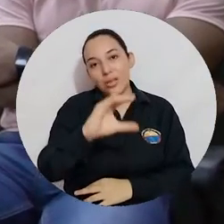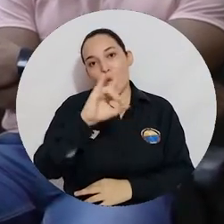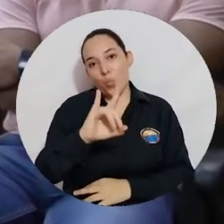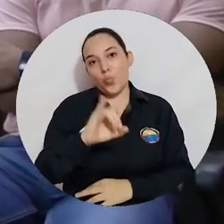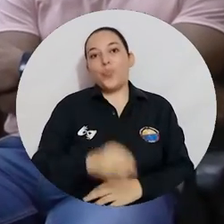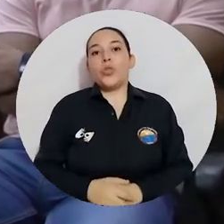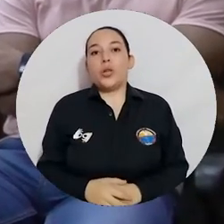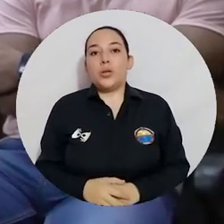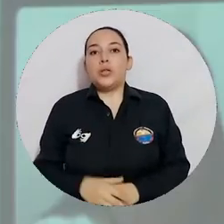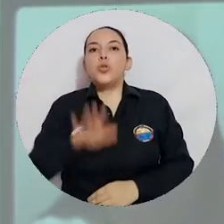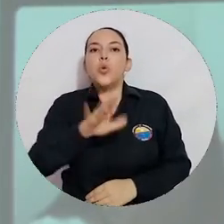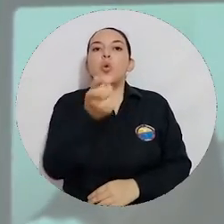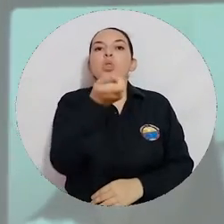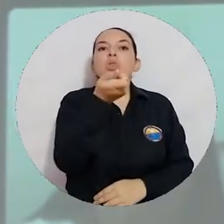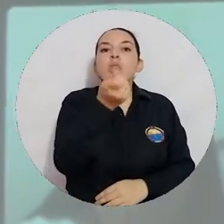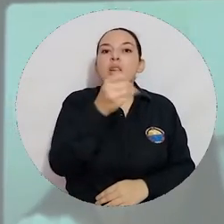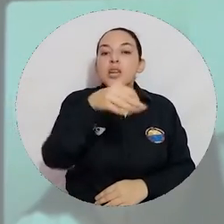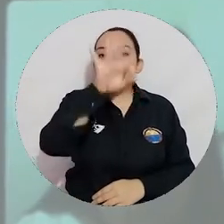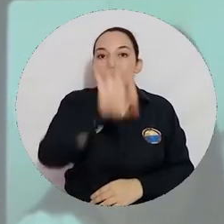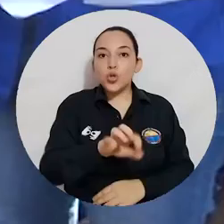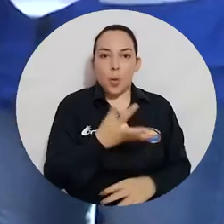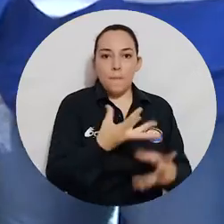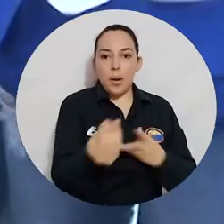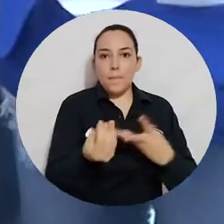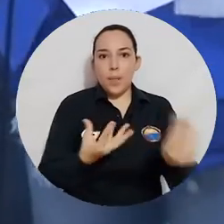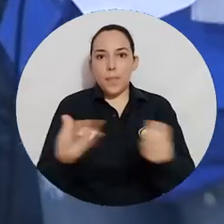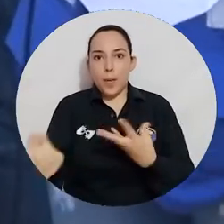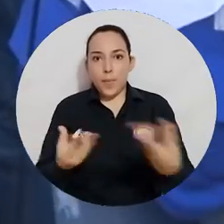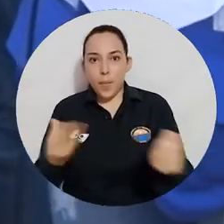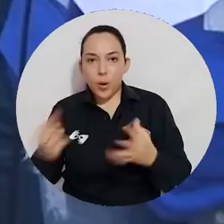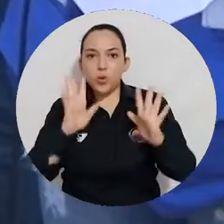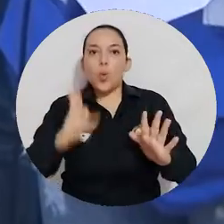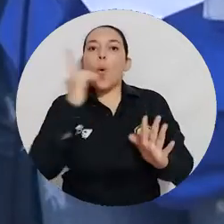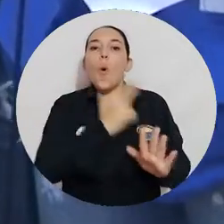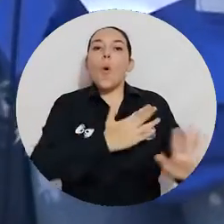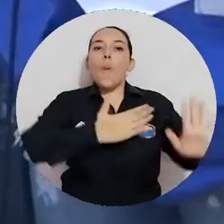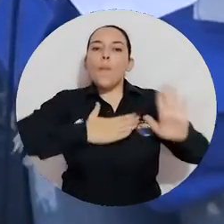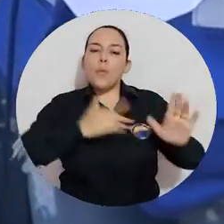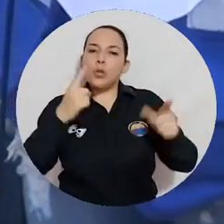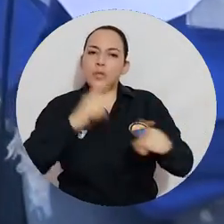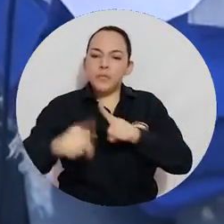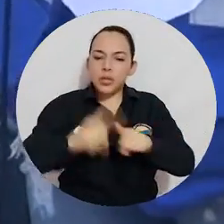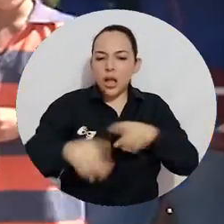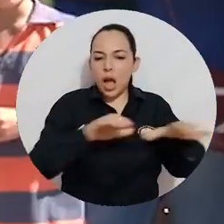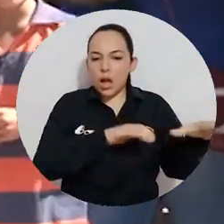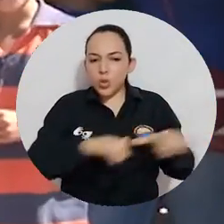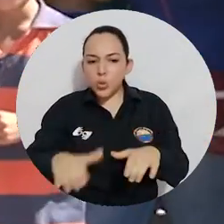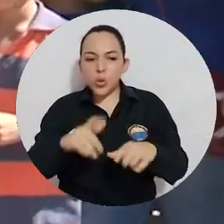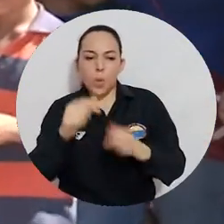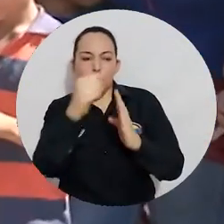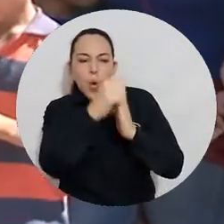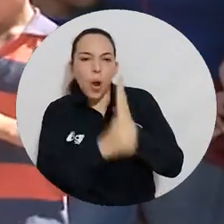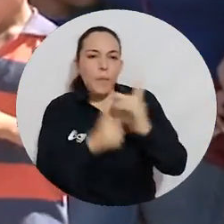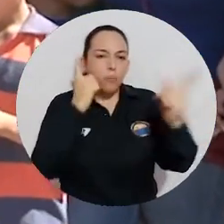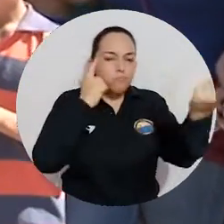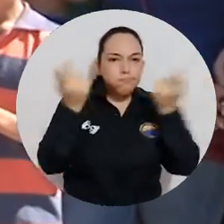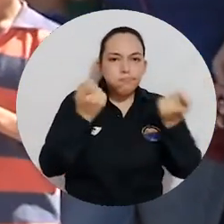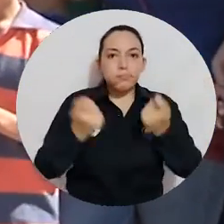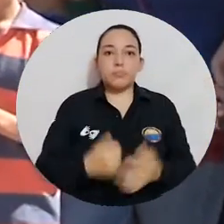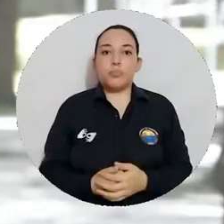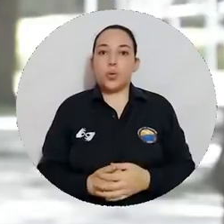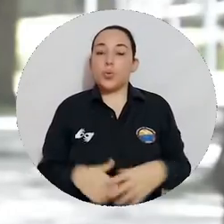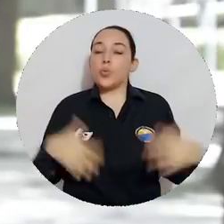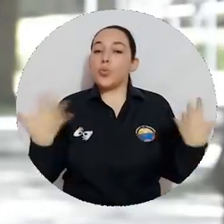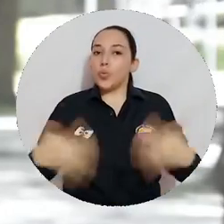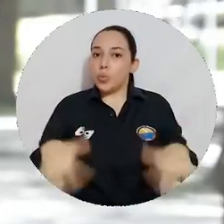mater cumplió en un 100% en las 8 categorías de interés que demuestran el alto grado de compromiso mediante sus acciones, programas, proyectos y